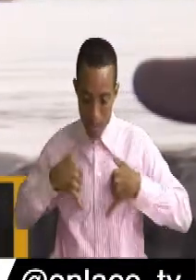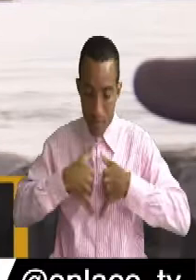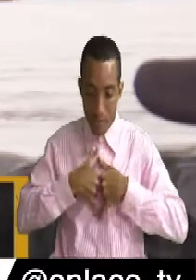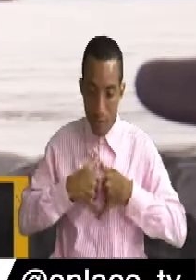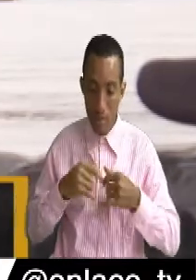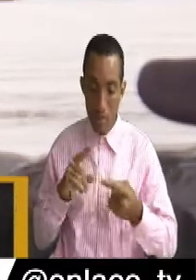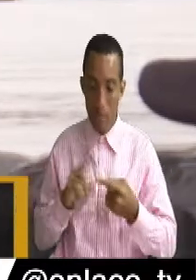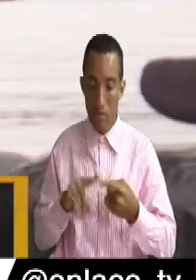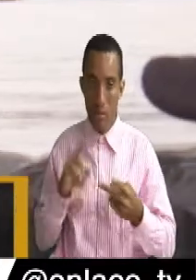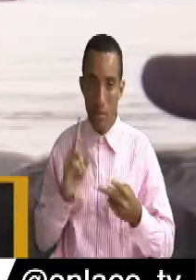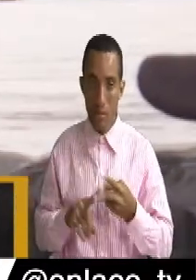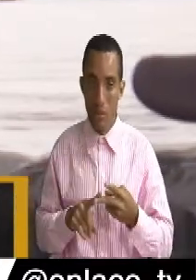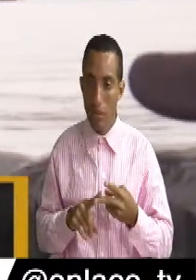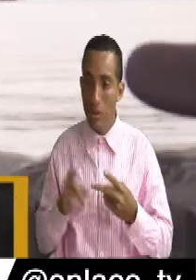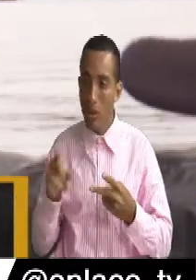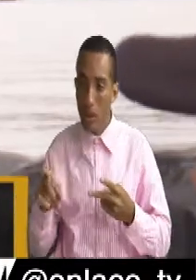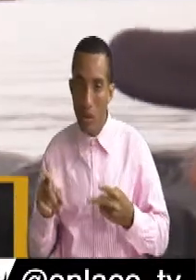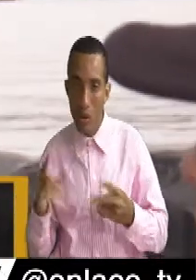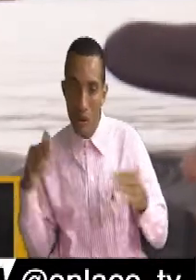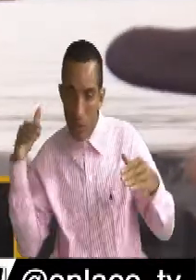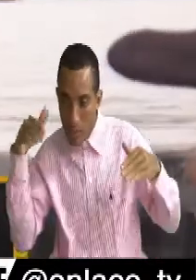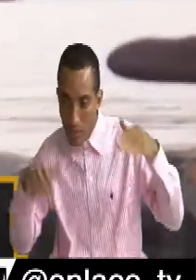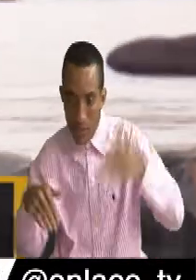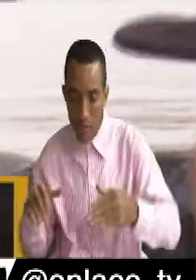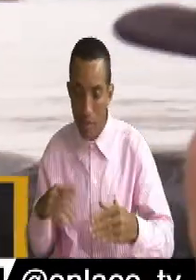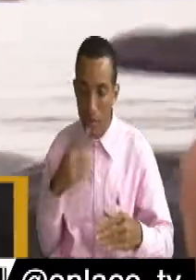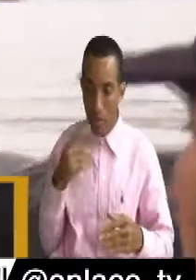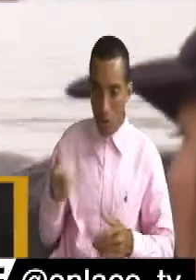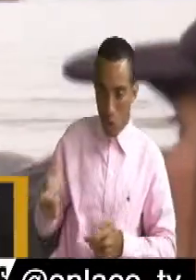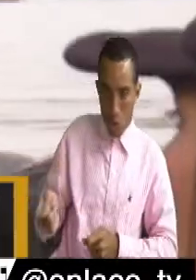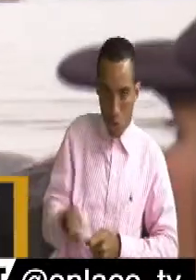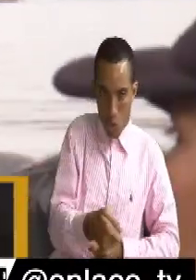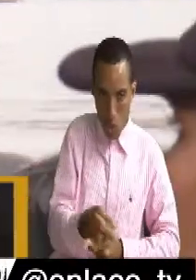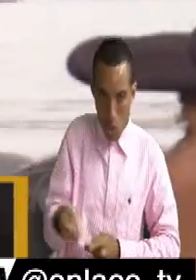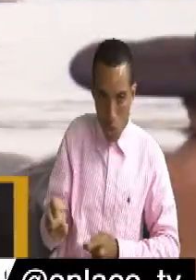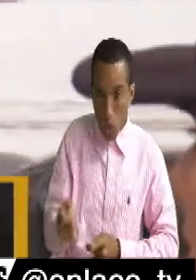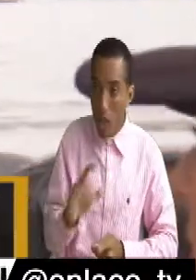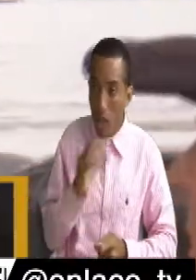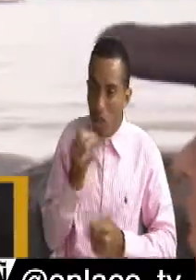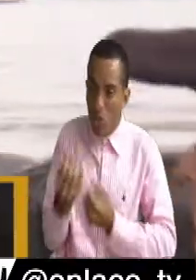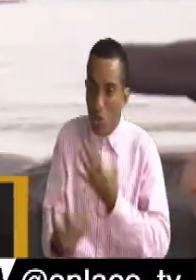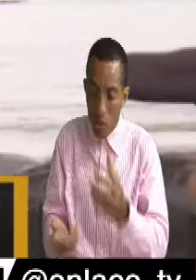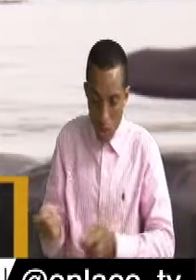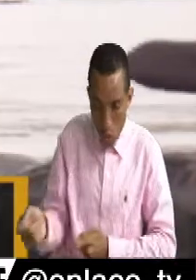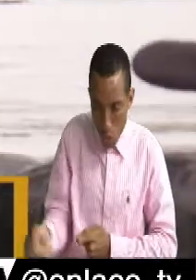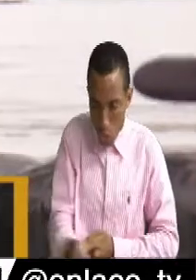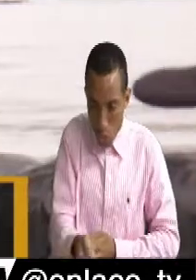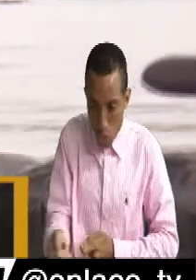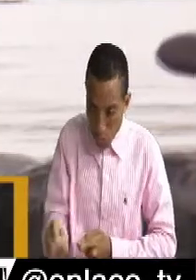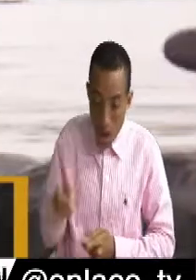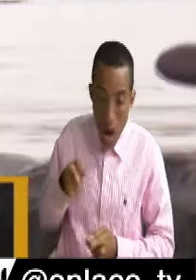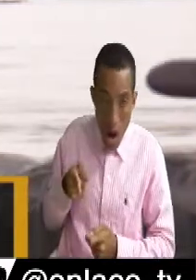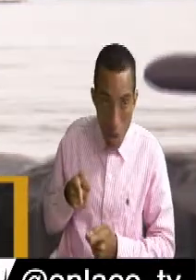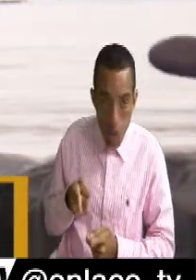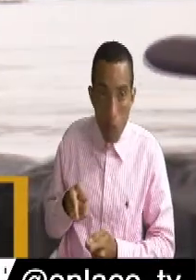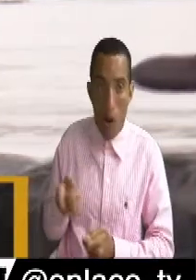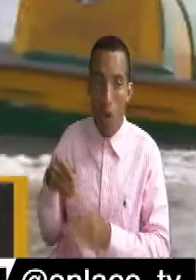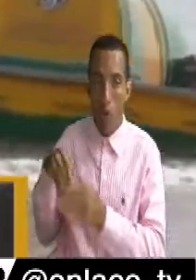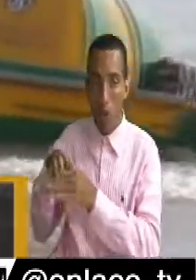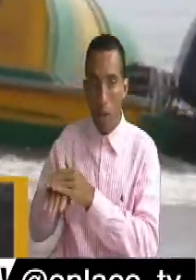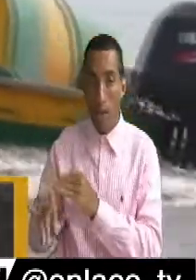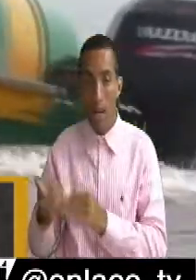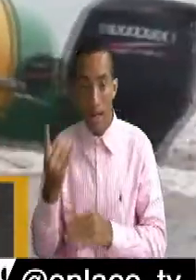que tengan su extintor, que tengan todas las herramientas para evitar cualquier accidente que pues, se puede